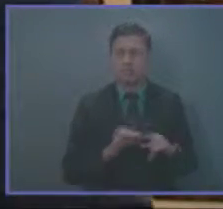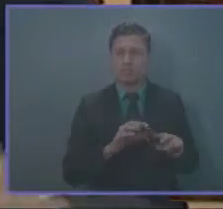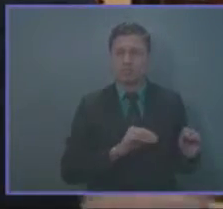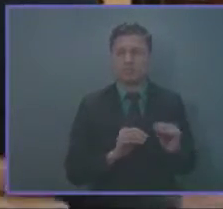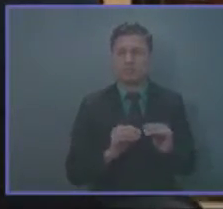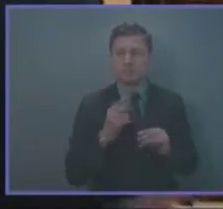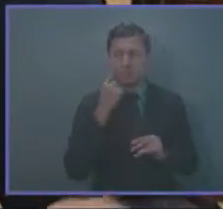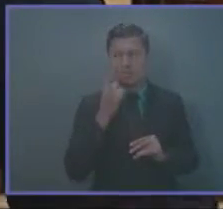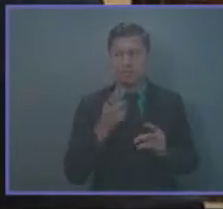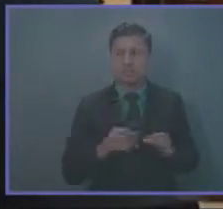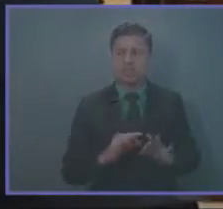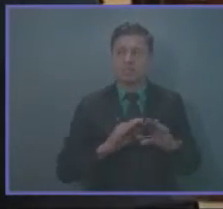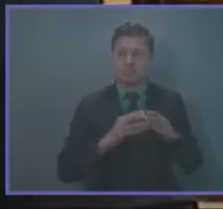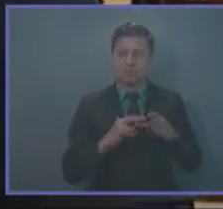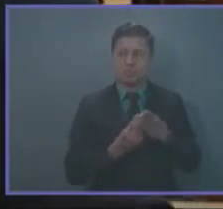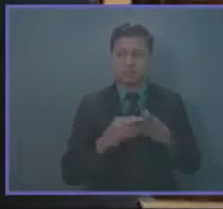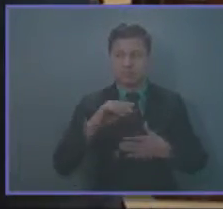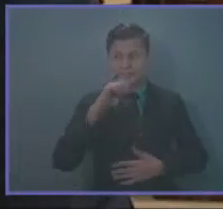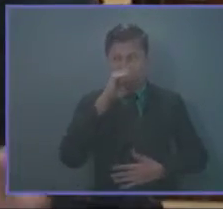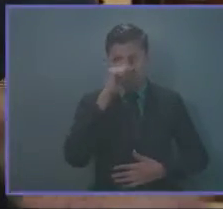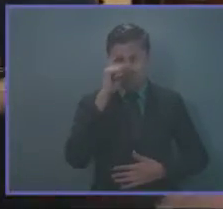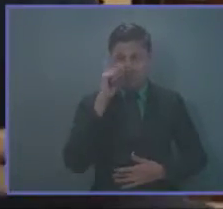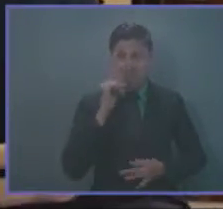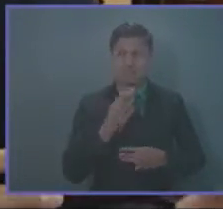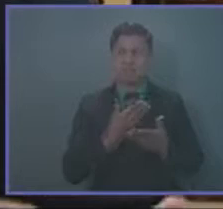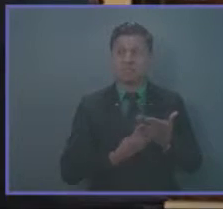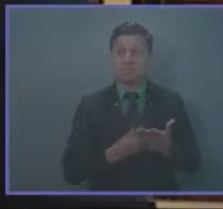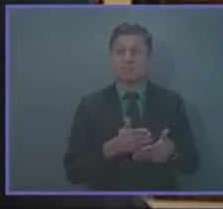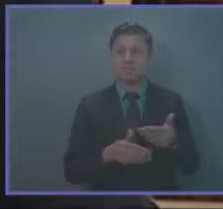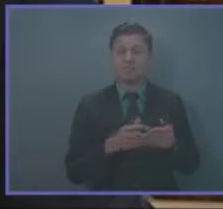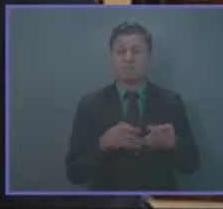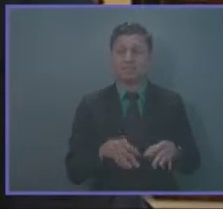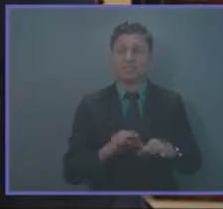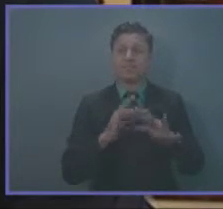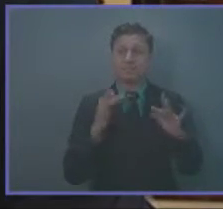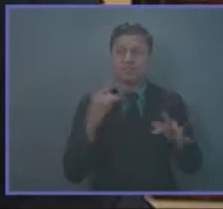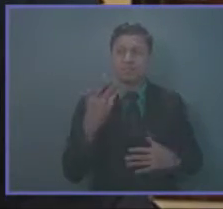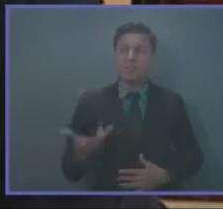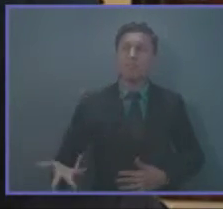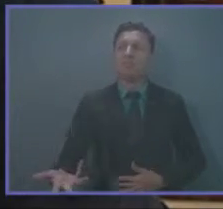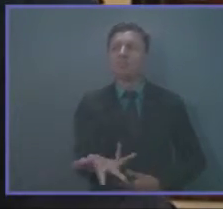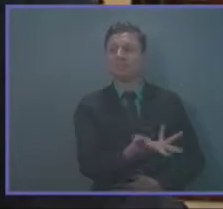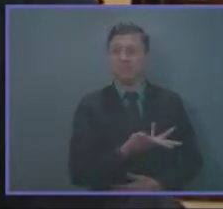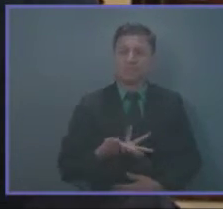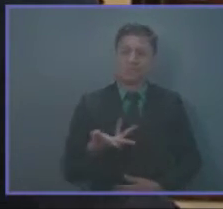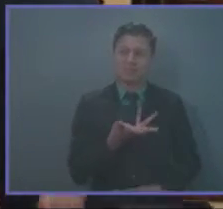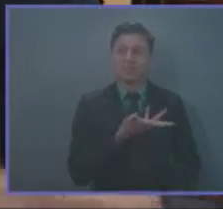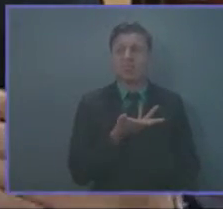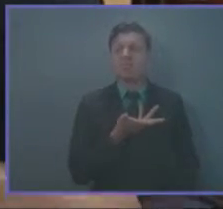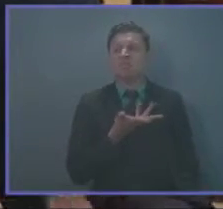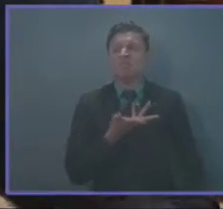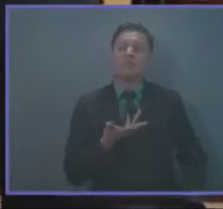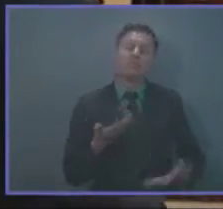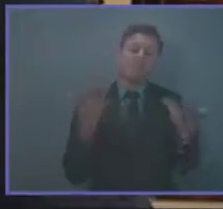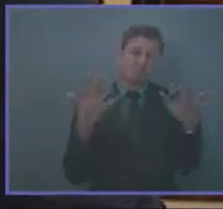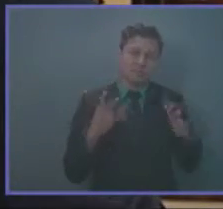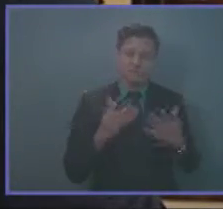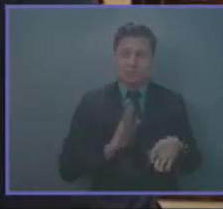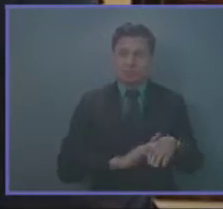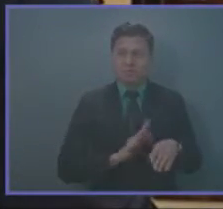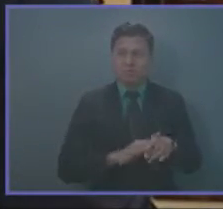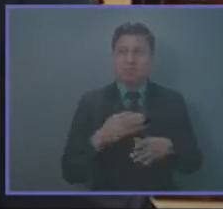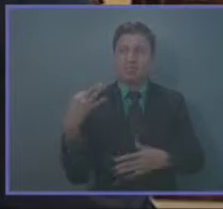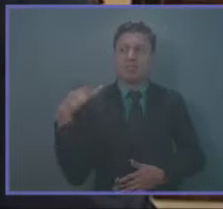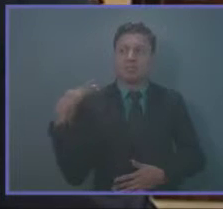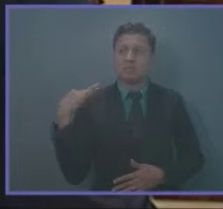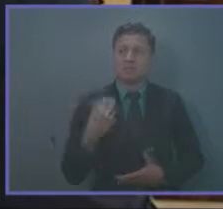Y el dictamen de la Comisión de Trabajo va en un sentido contrapuesto al que nosotros, por el cual han sido invitados. Entonces,